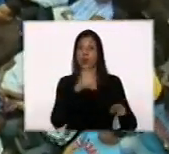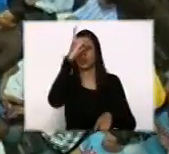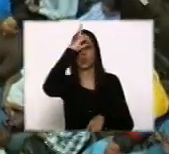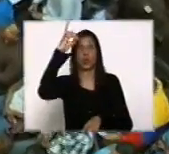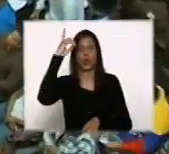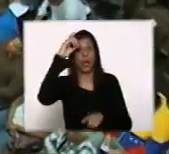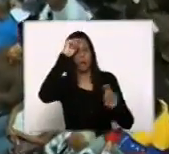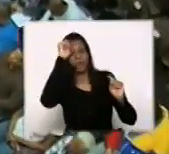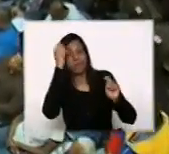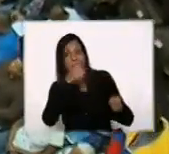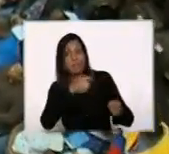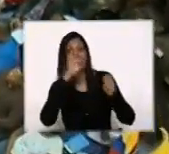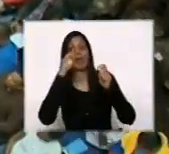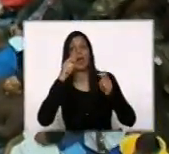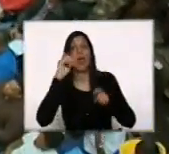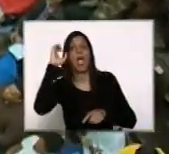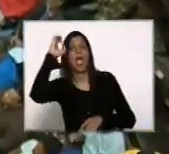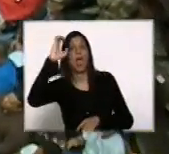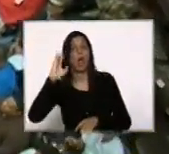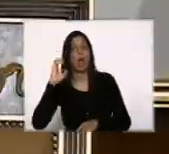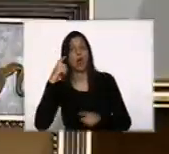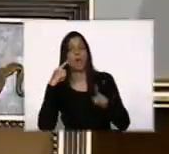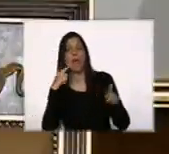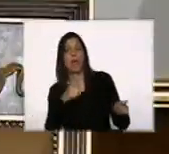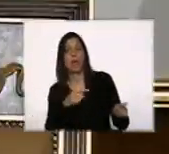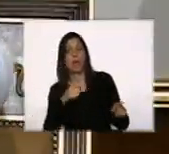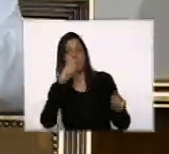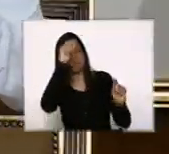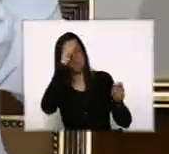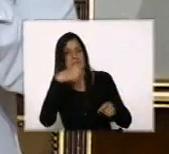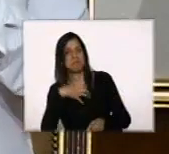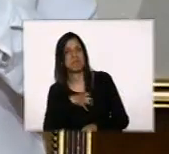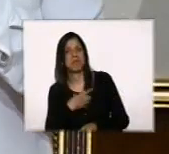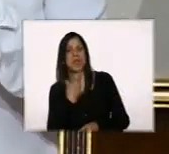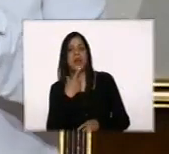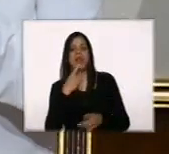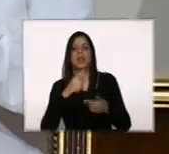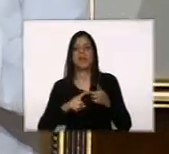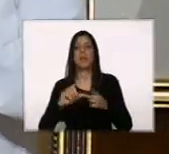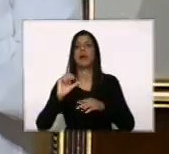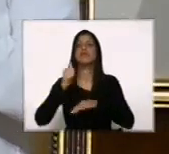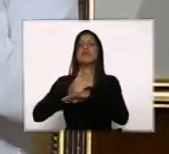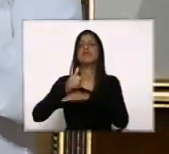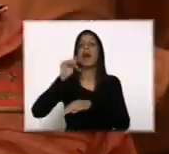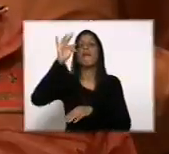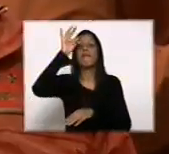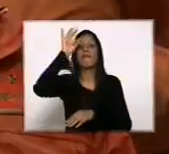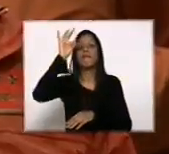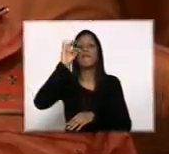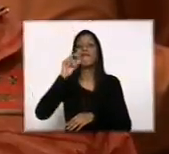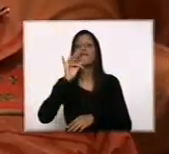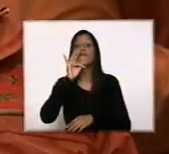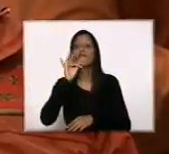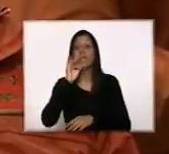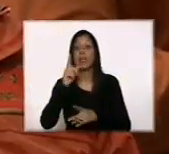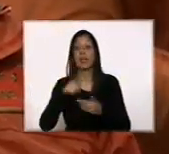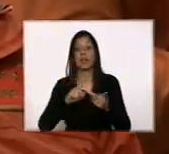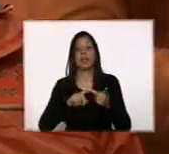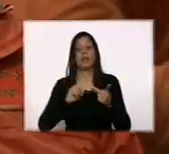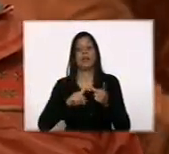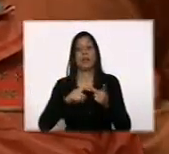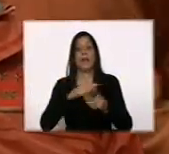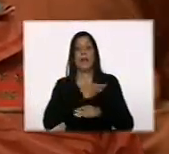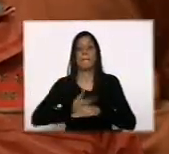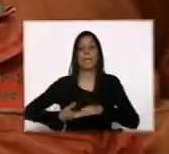condecorado por la Unión Europea, al igual que nuestro fiscal general honroso, al igual que el presidente del